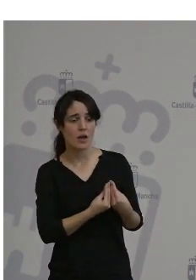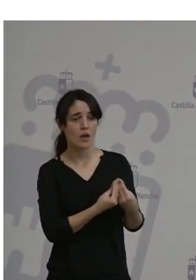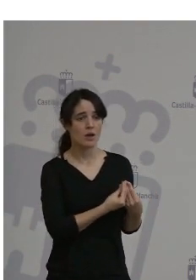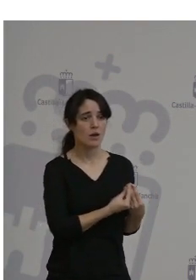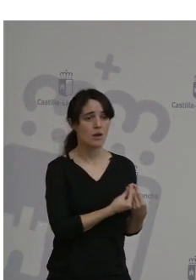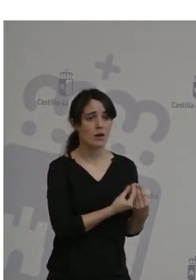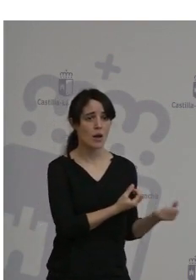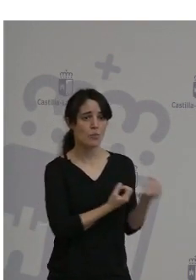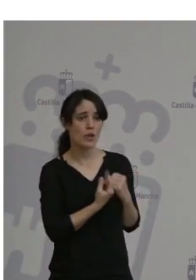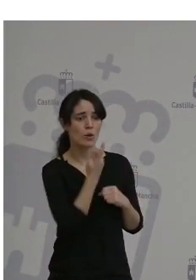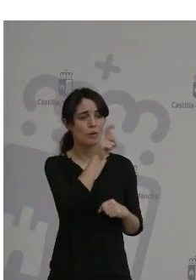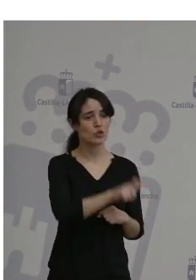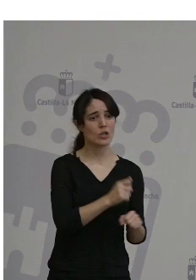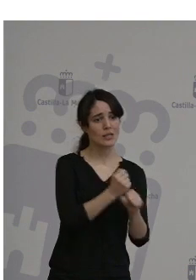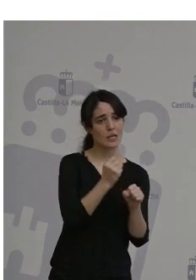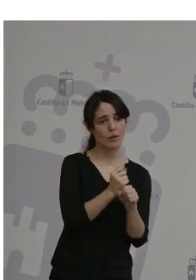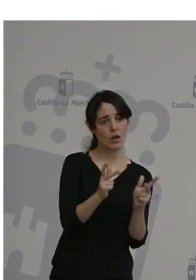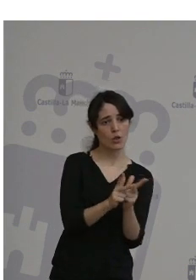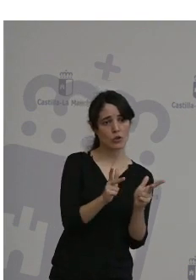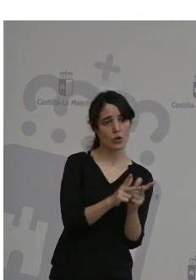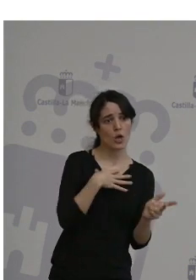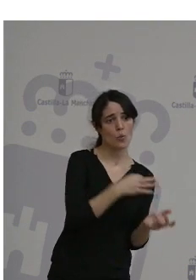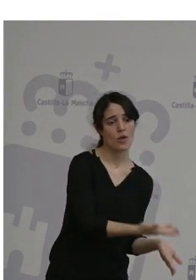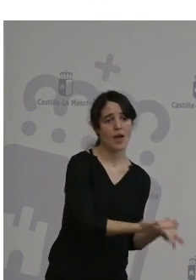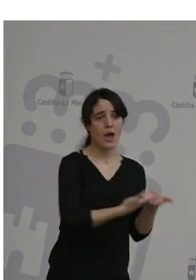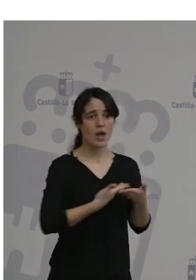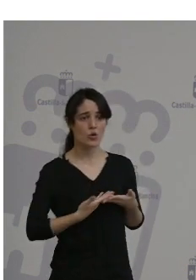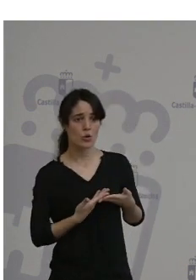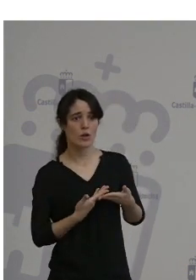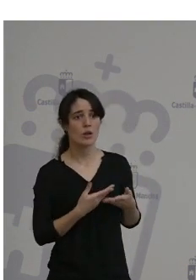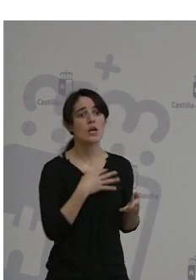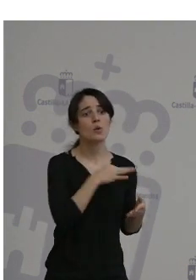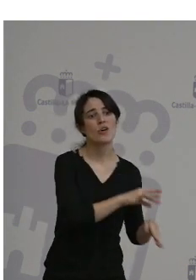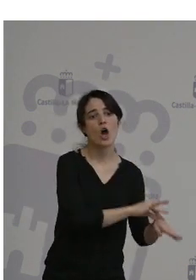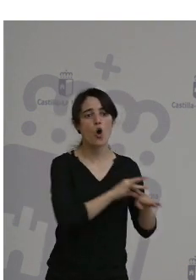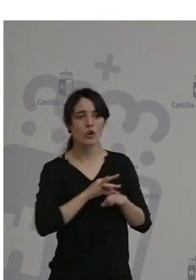que nos ayude y tengamos esa orientación laboral.